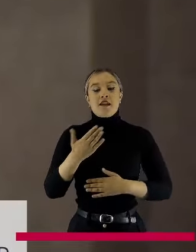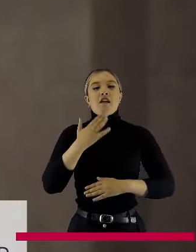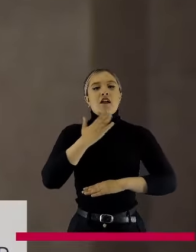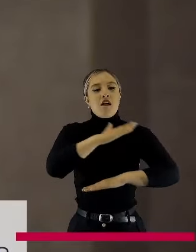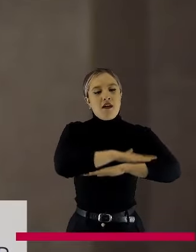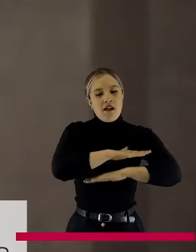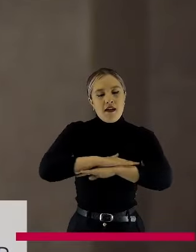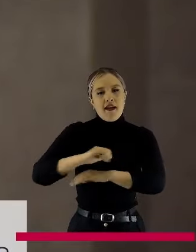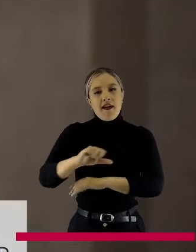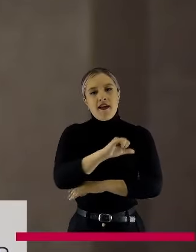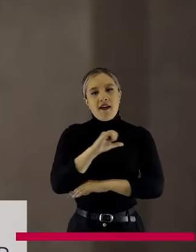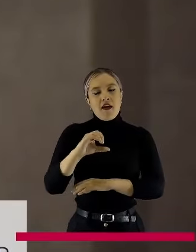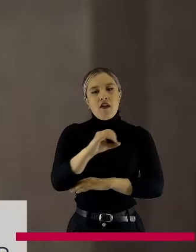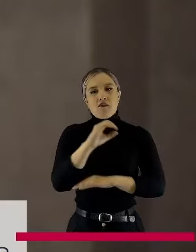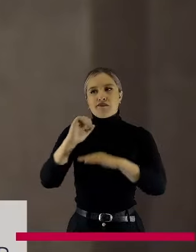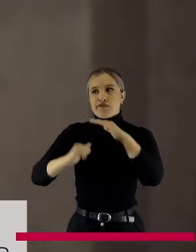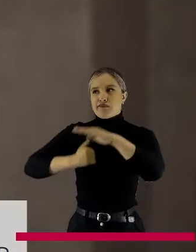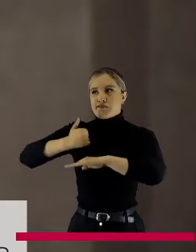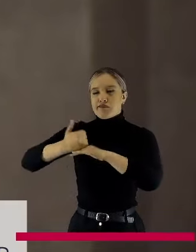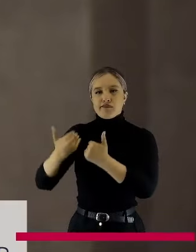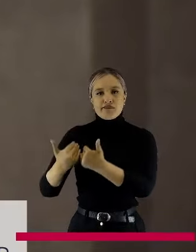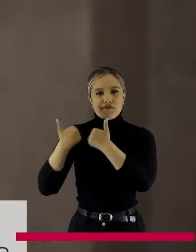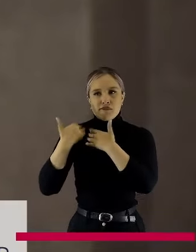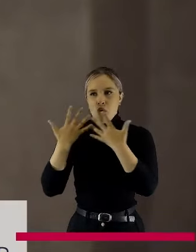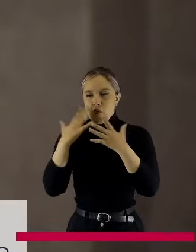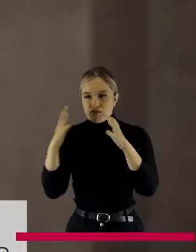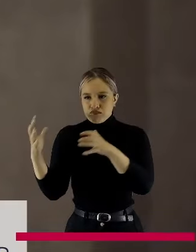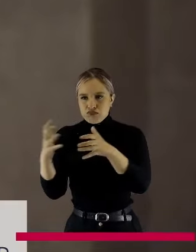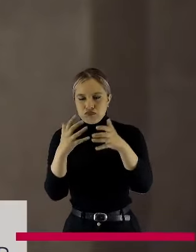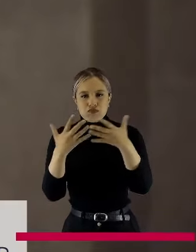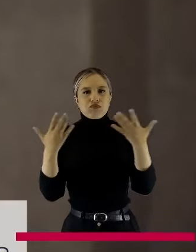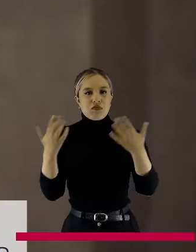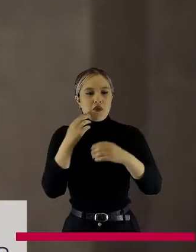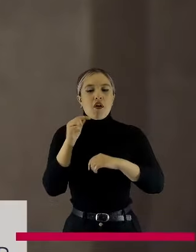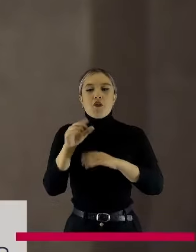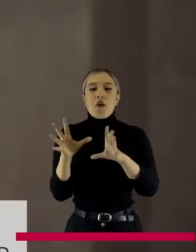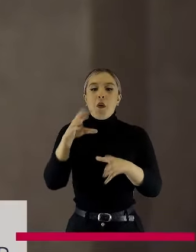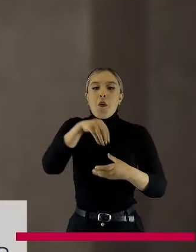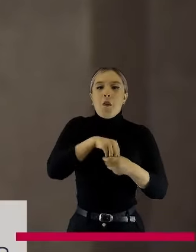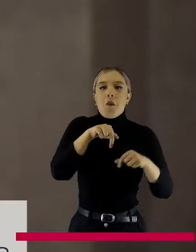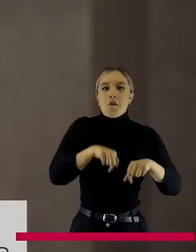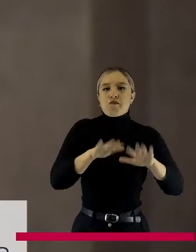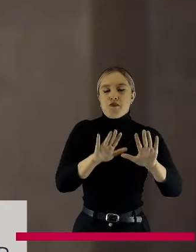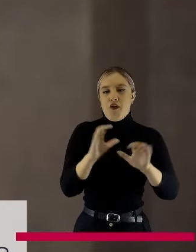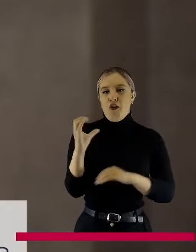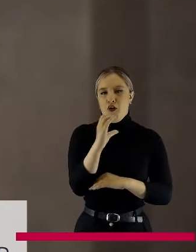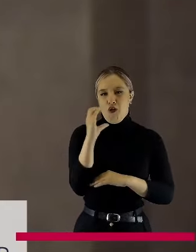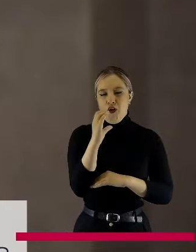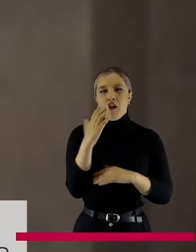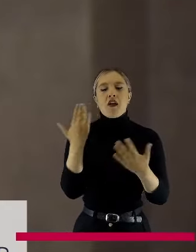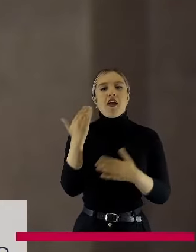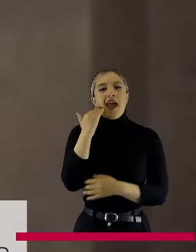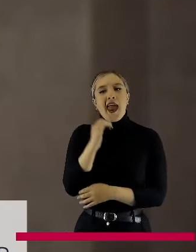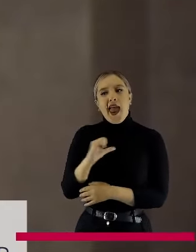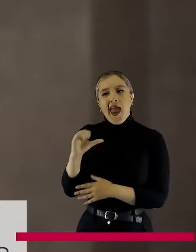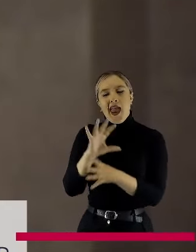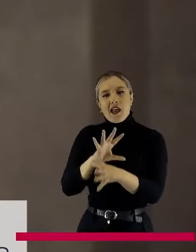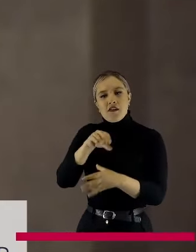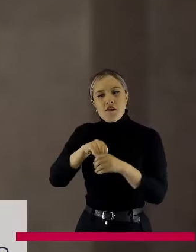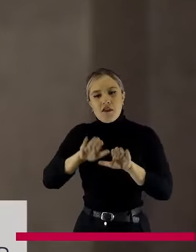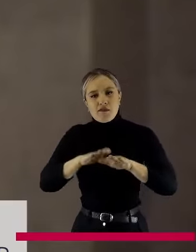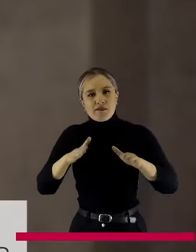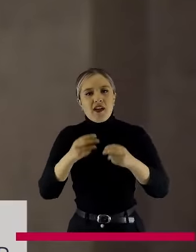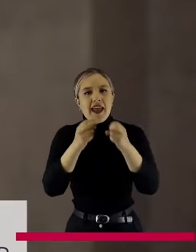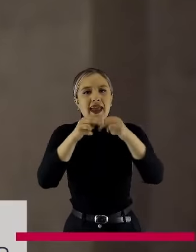embajadores, embajadoras, jefes de misiones diplomáticas acreditadas en Colombia, mujeres integrantes de la Mesa